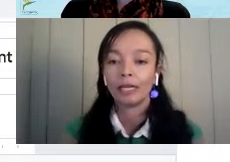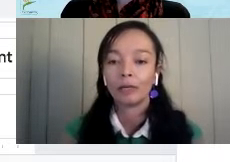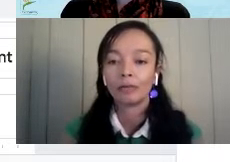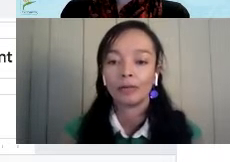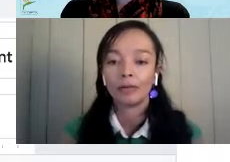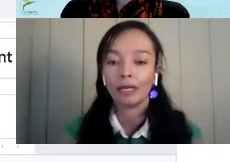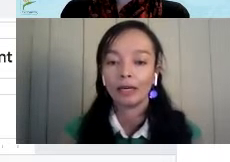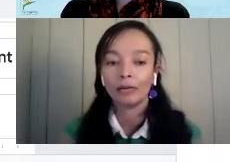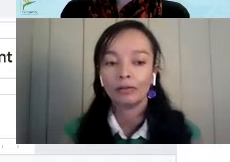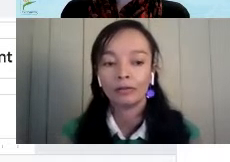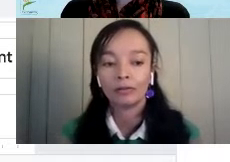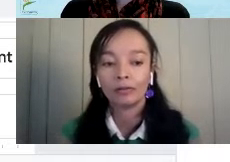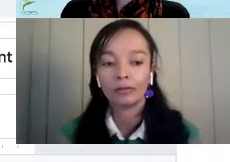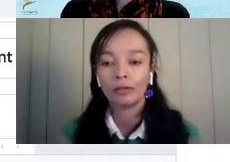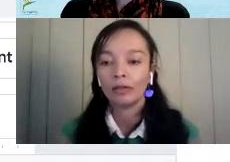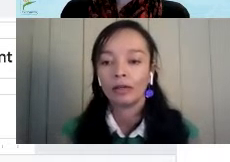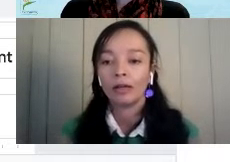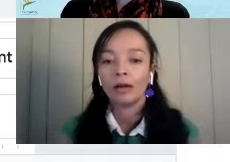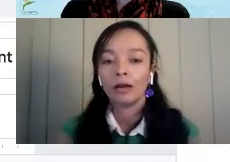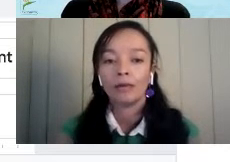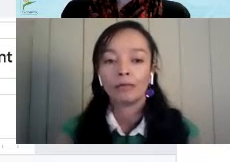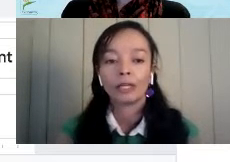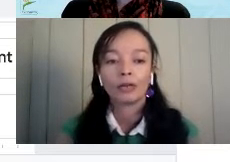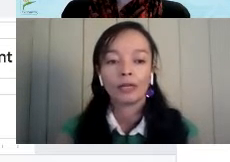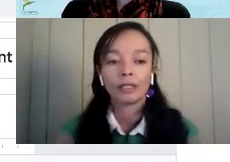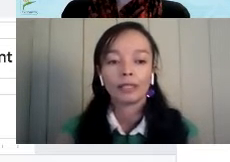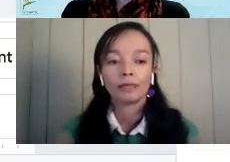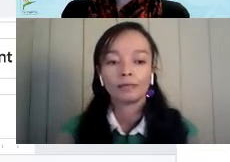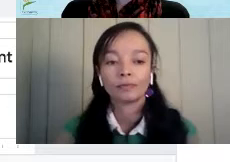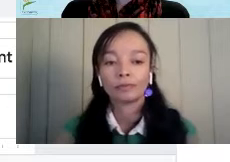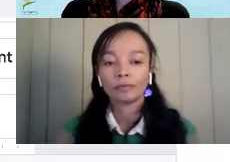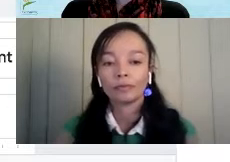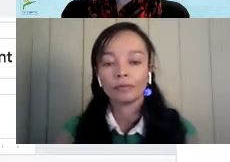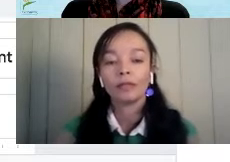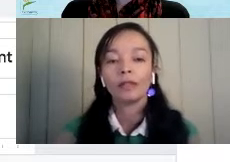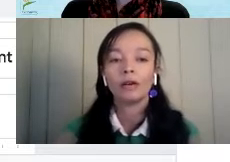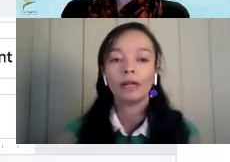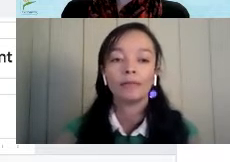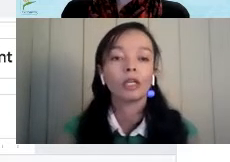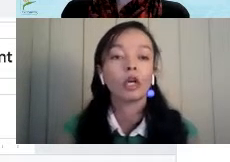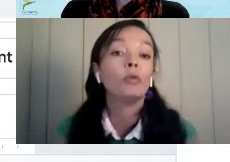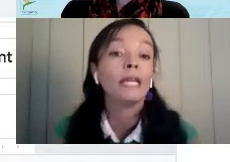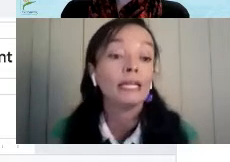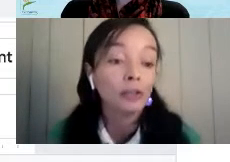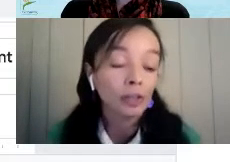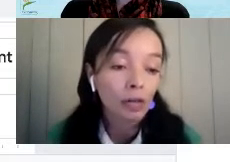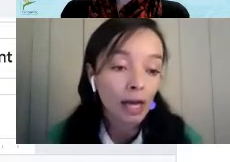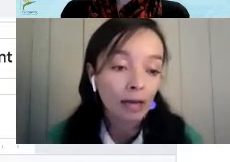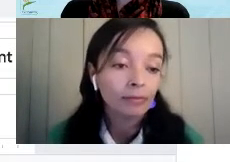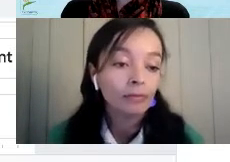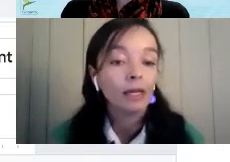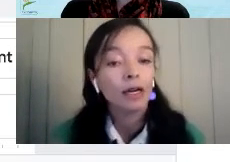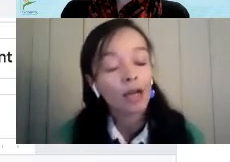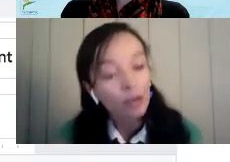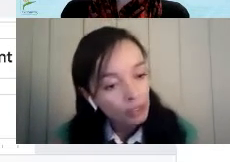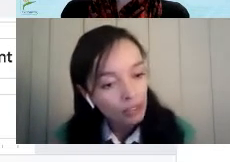Ya vimos el video. Vamos a ir con este. Ok. Comunicación ignorada.